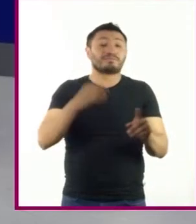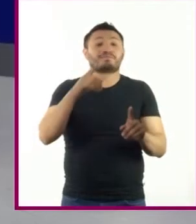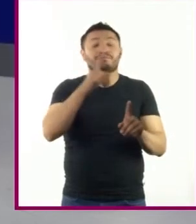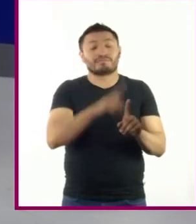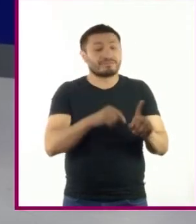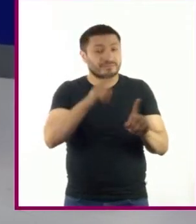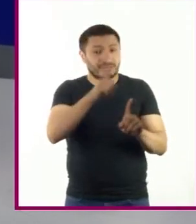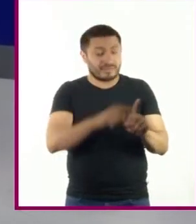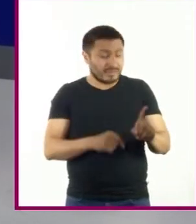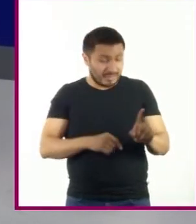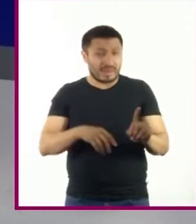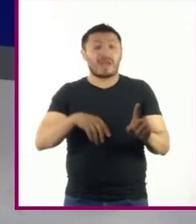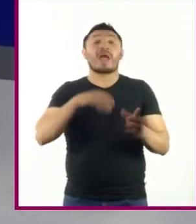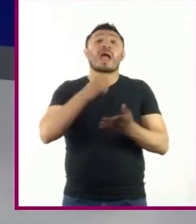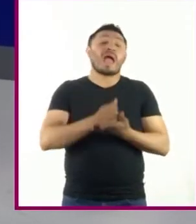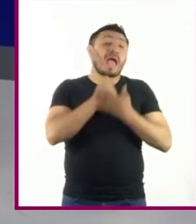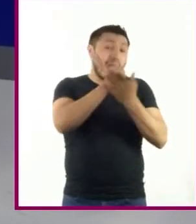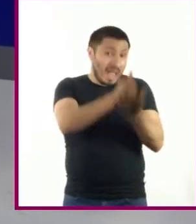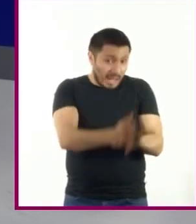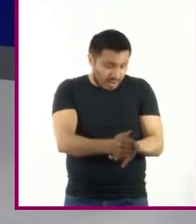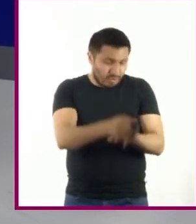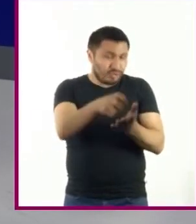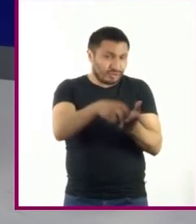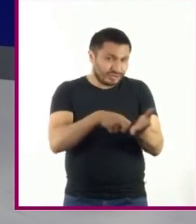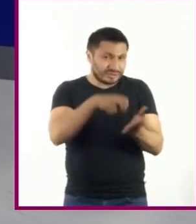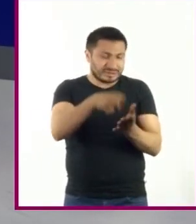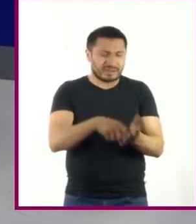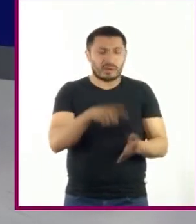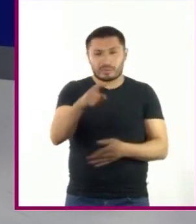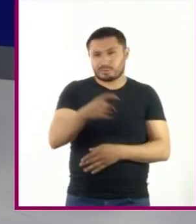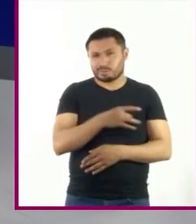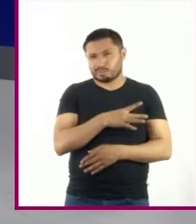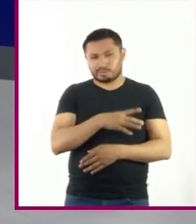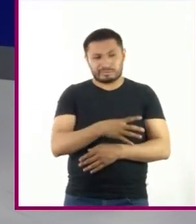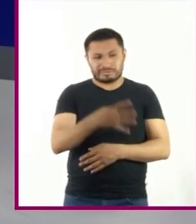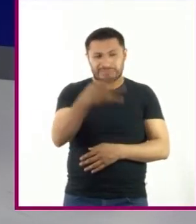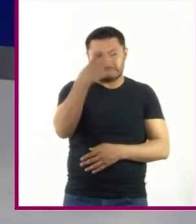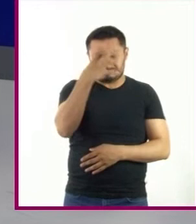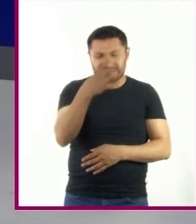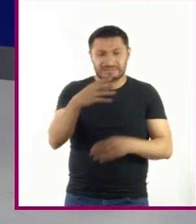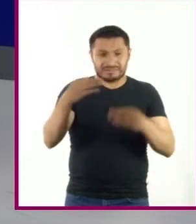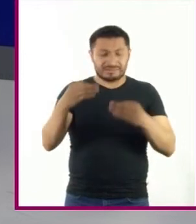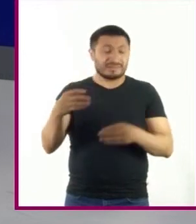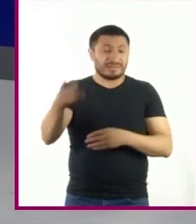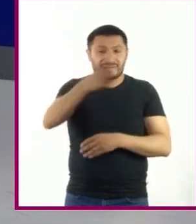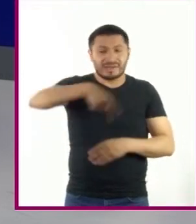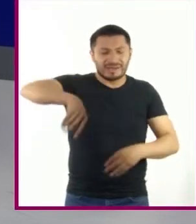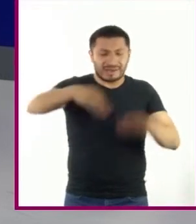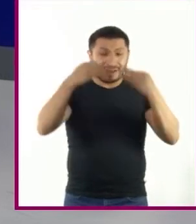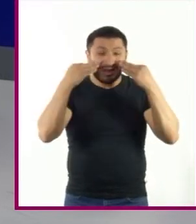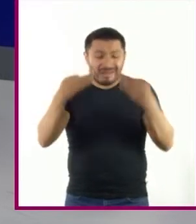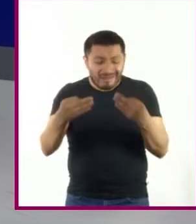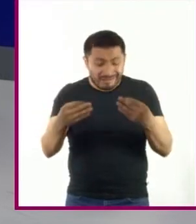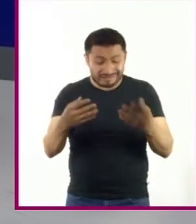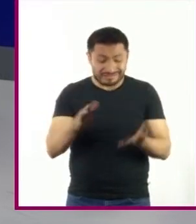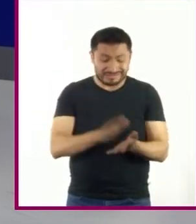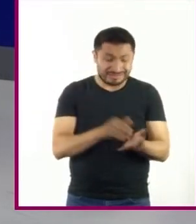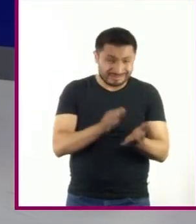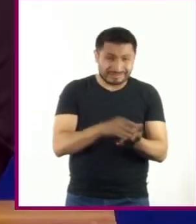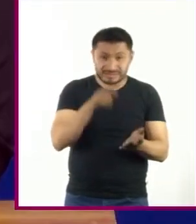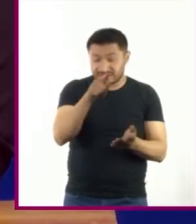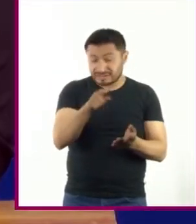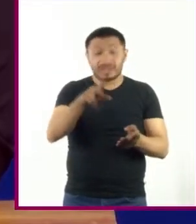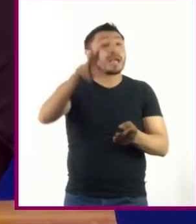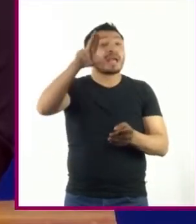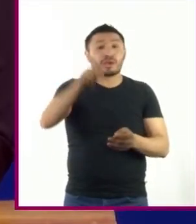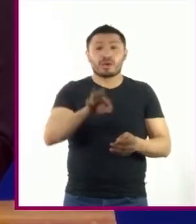apoyo constructivos. Y no tengan miedo o pena de mostrar sus trabajos a otras y otros, pues quizá puedan ver